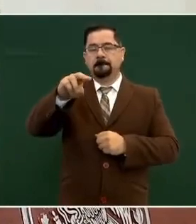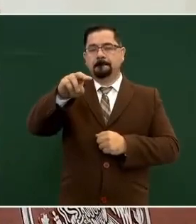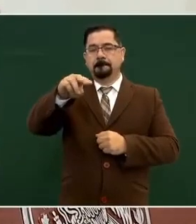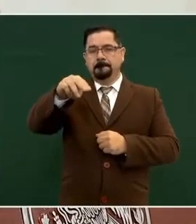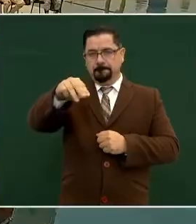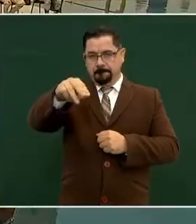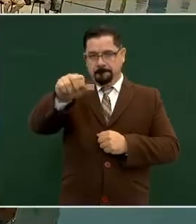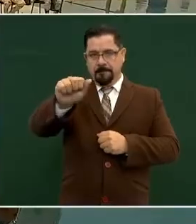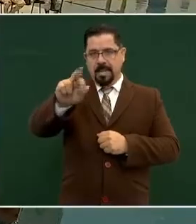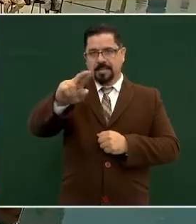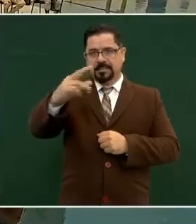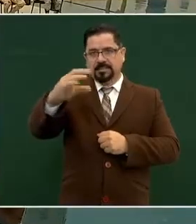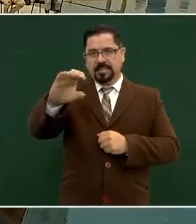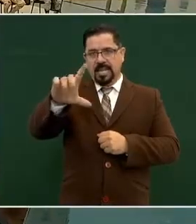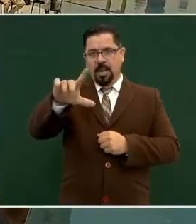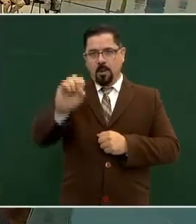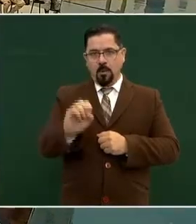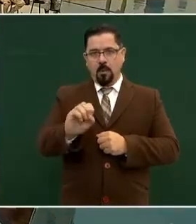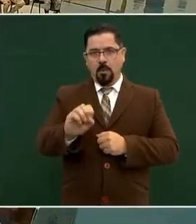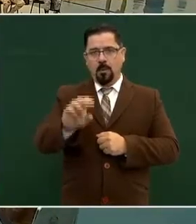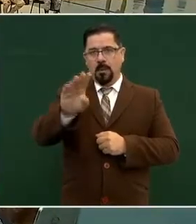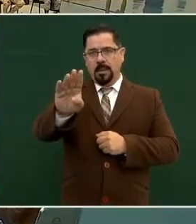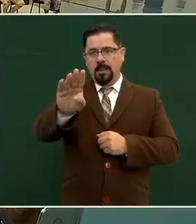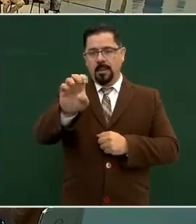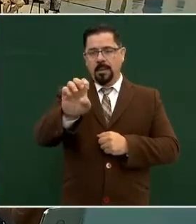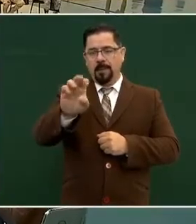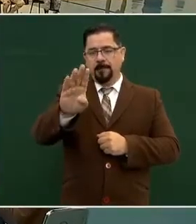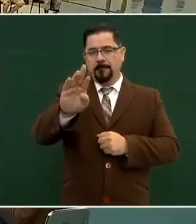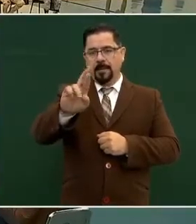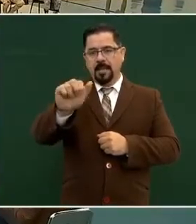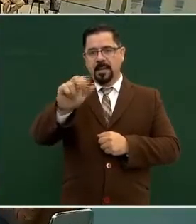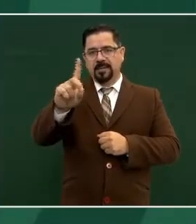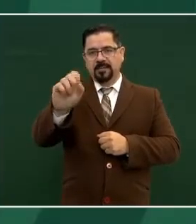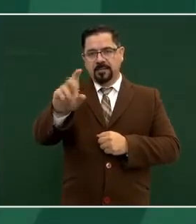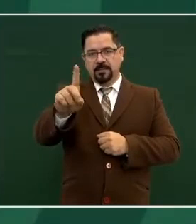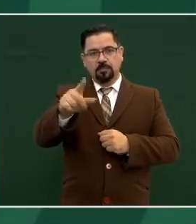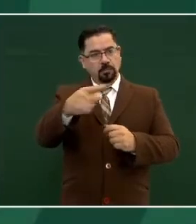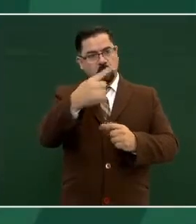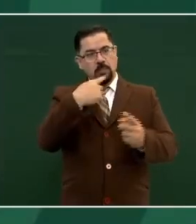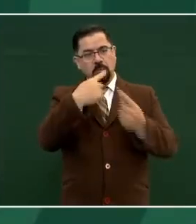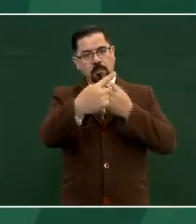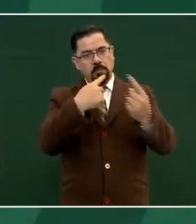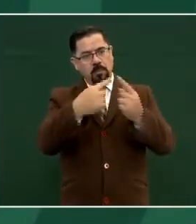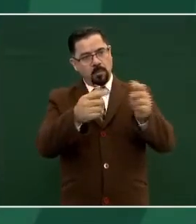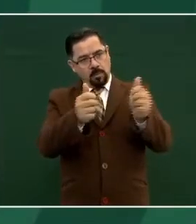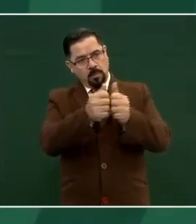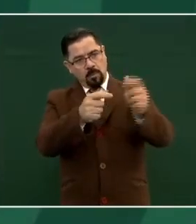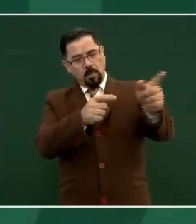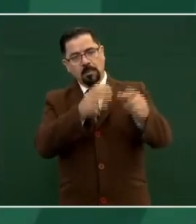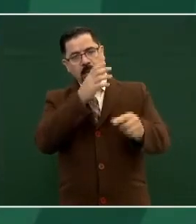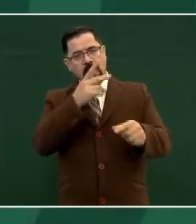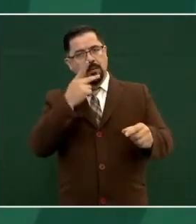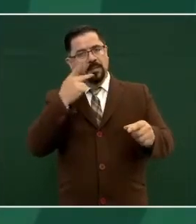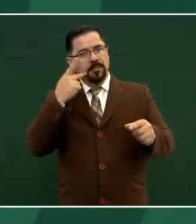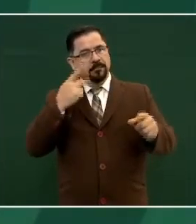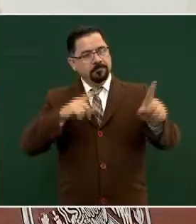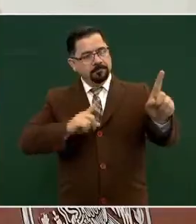asuntos, pues que hablara con Claudia y que se pusieran de acuerdo